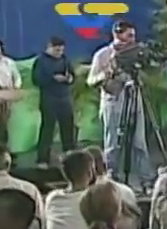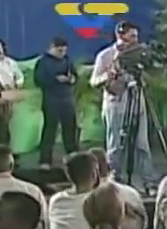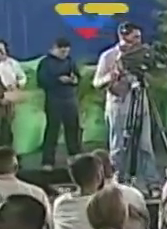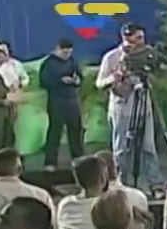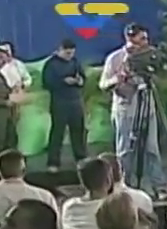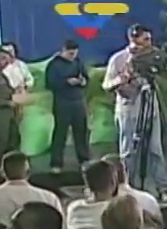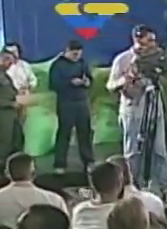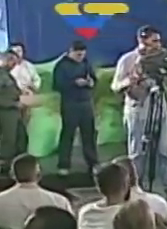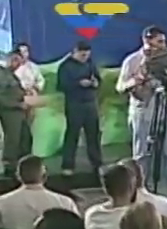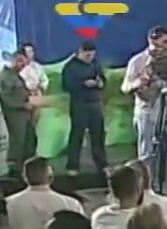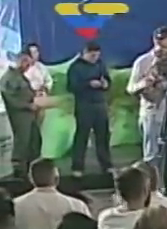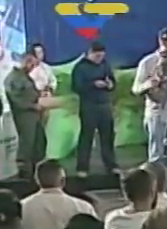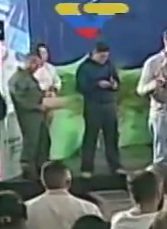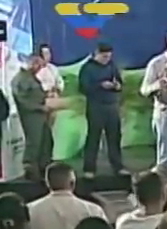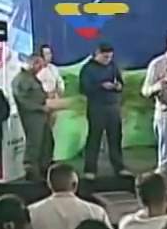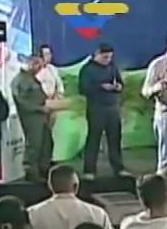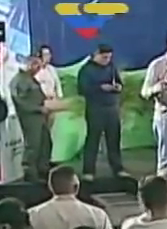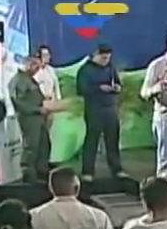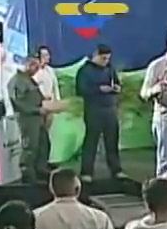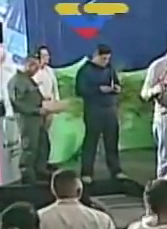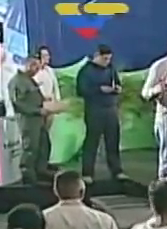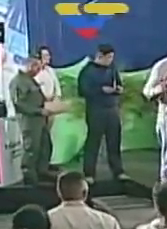Creé el bono navideño.